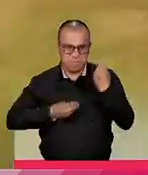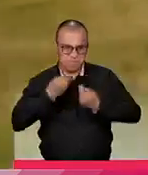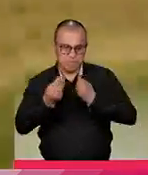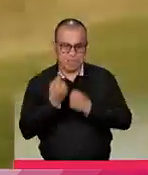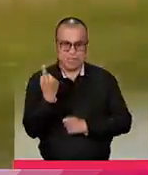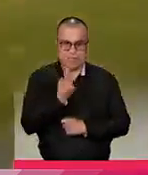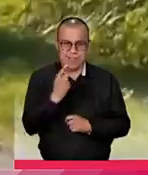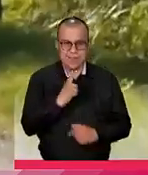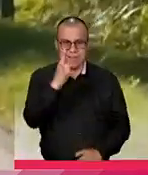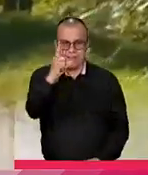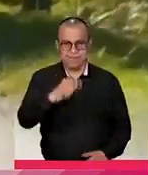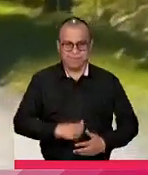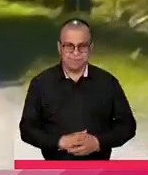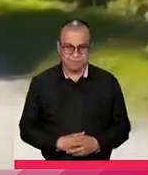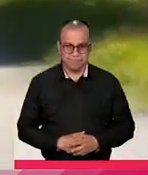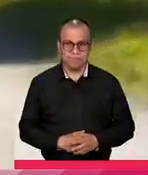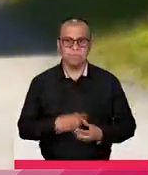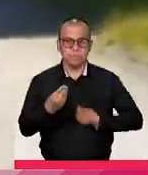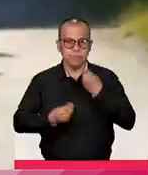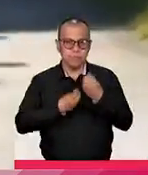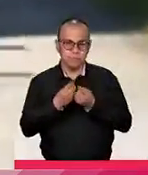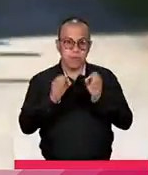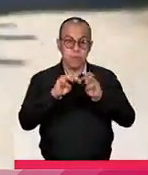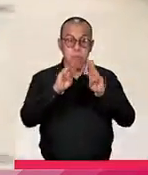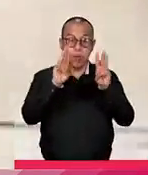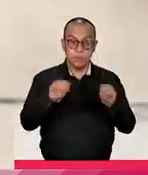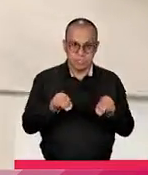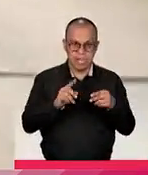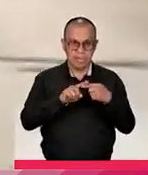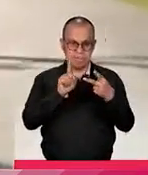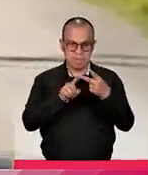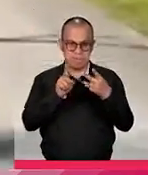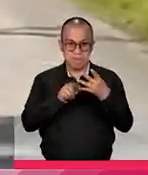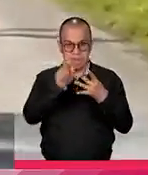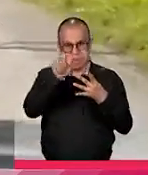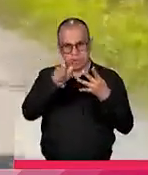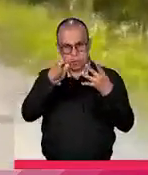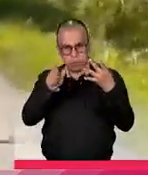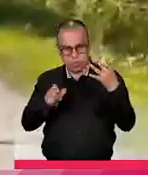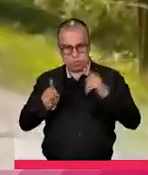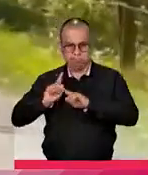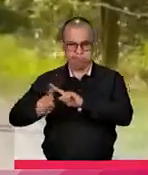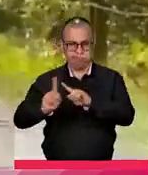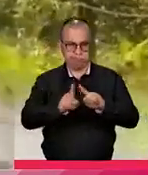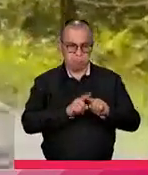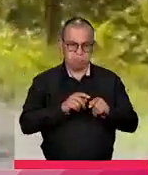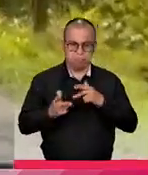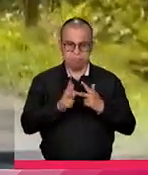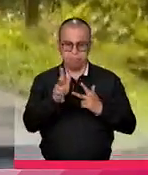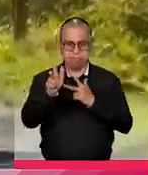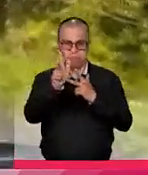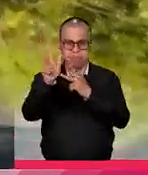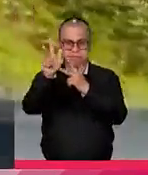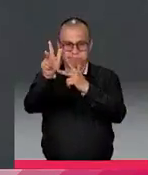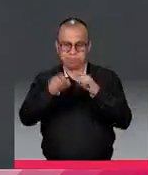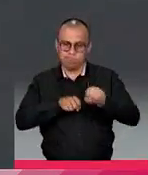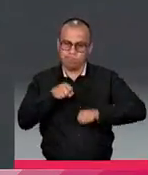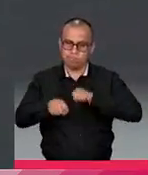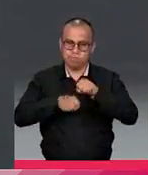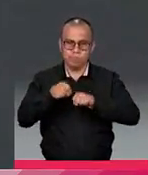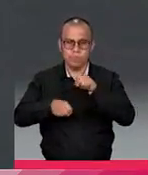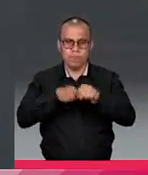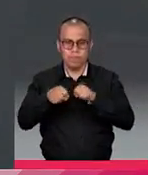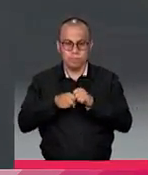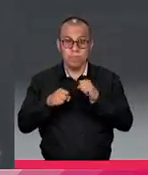en cabeza de carrera. Marc Soler de Movistar, Maximilian Schachmann de Bora Hansgrohe y Julian Alaphilippe del Duconi que encabezaron la persecución. El